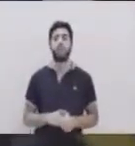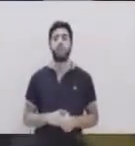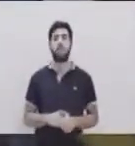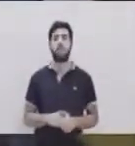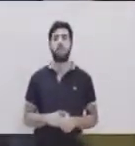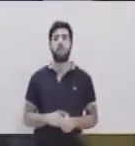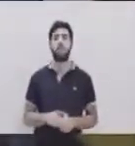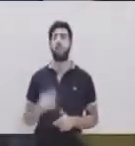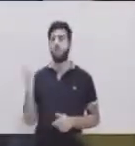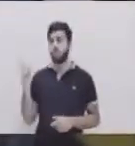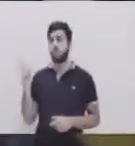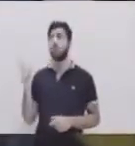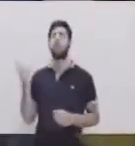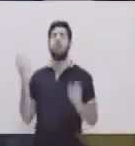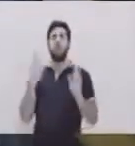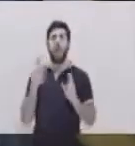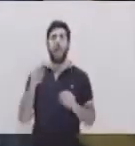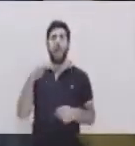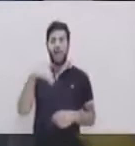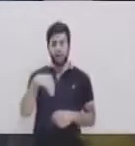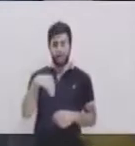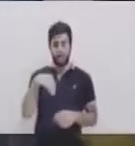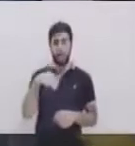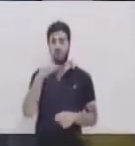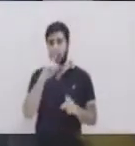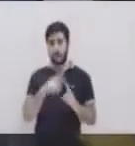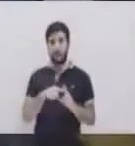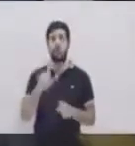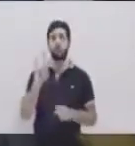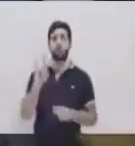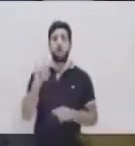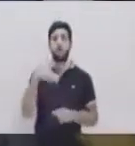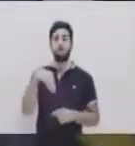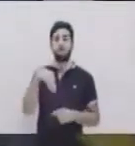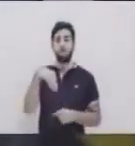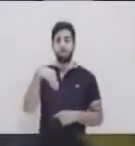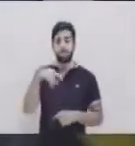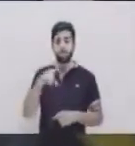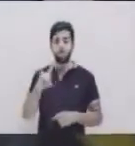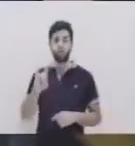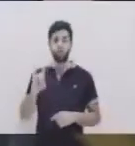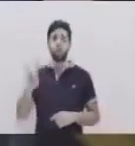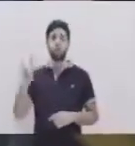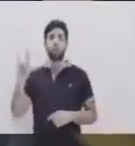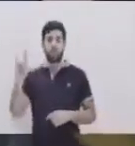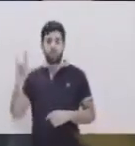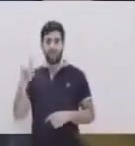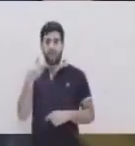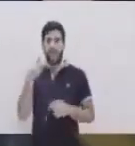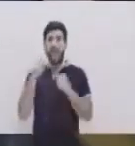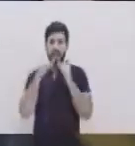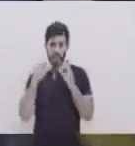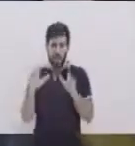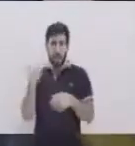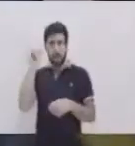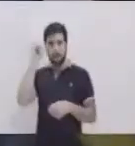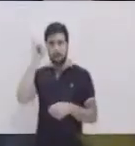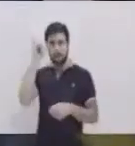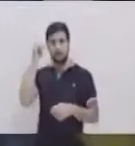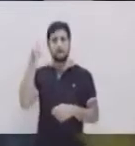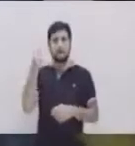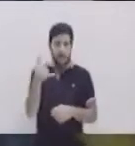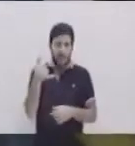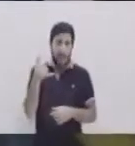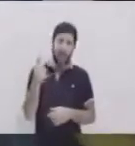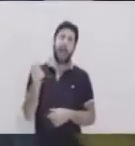la consonante M y con la vocal U. Mu. ¿Qué animal de la naturaleza? La